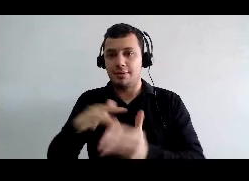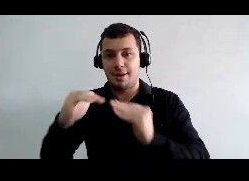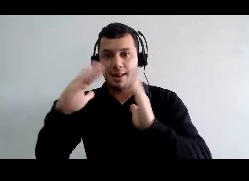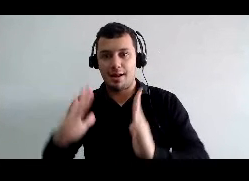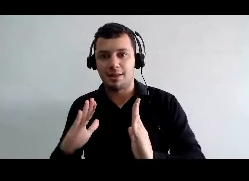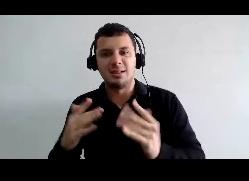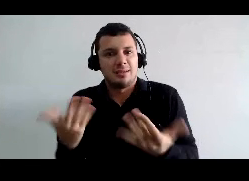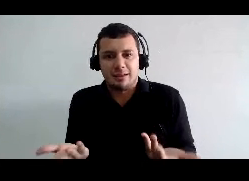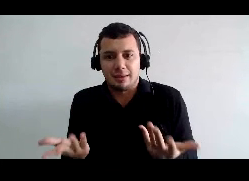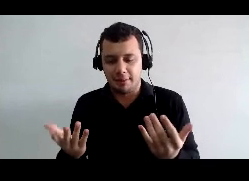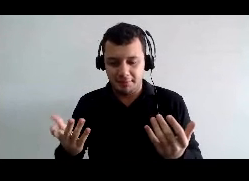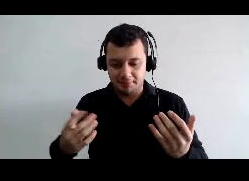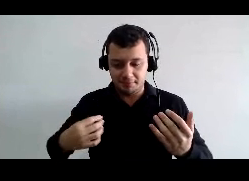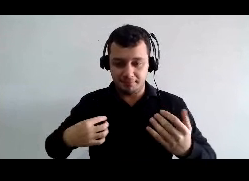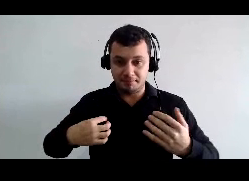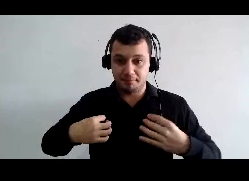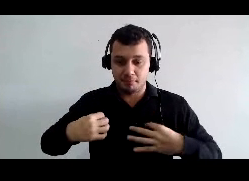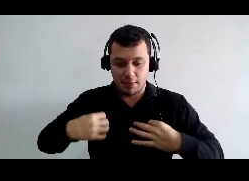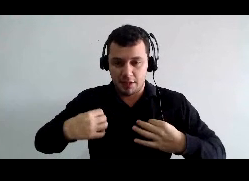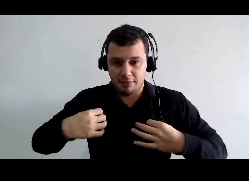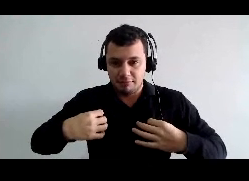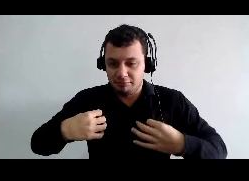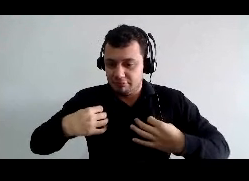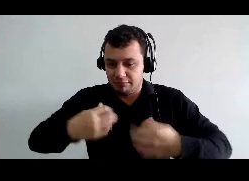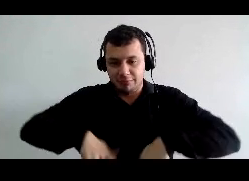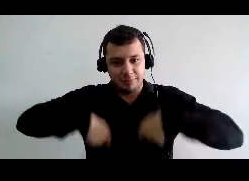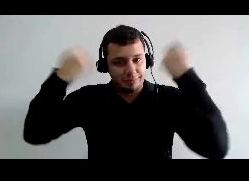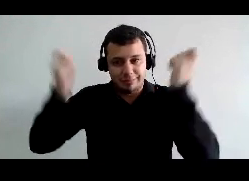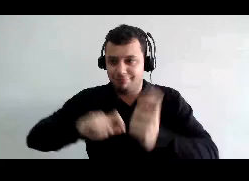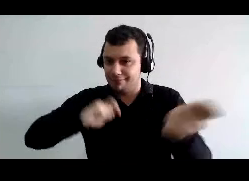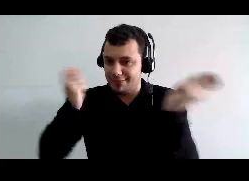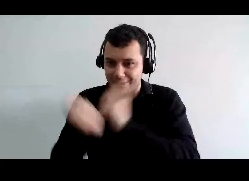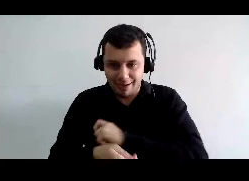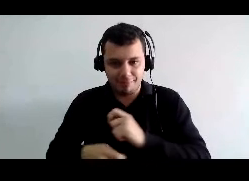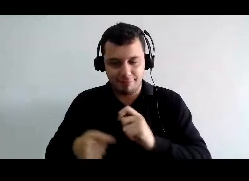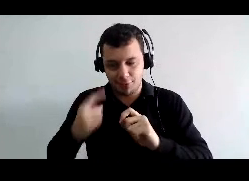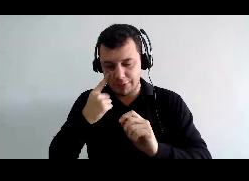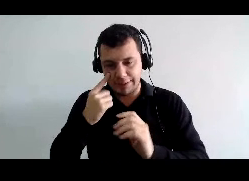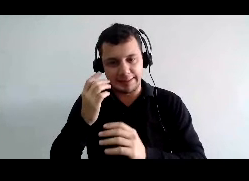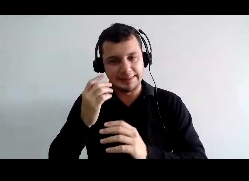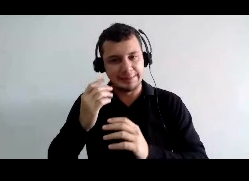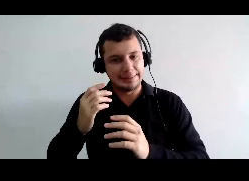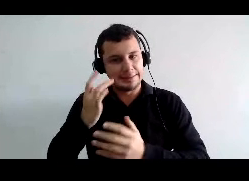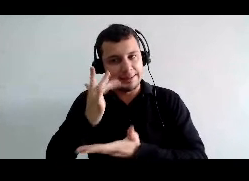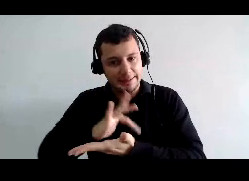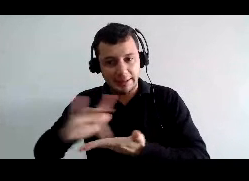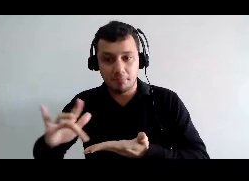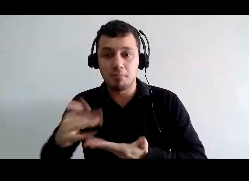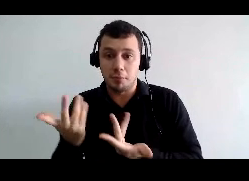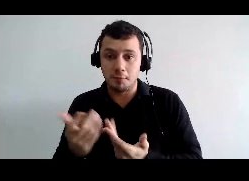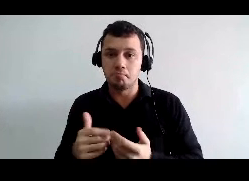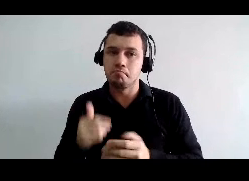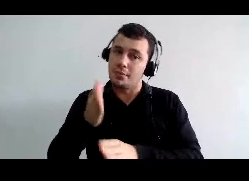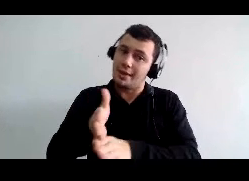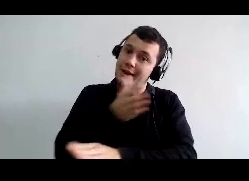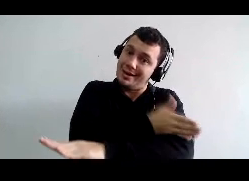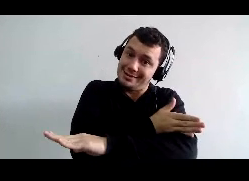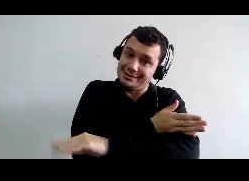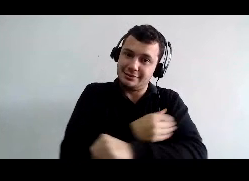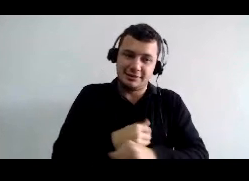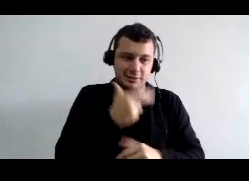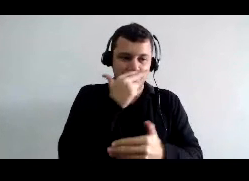pequeños, llegaba uno, los niños se le tiraban a uno encima y uno tenía que abrazarlo, así llegara con la ropa de venir trabajando. Entonces